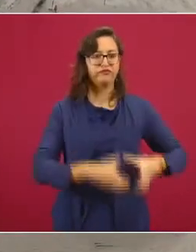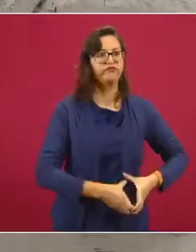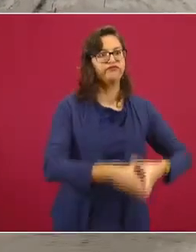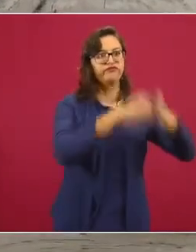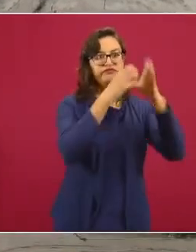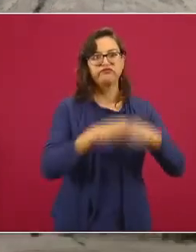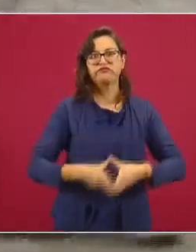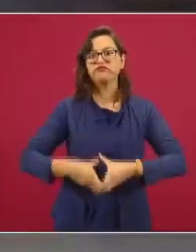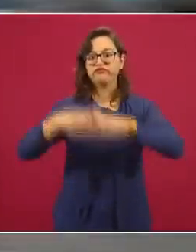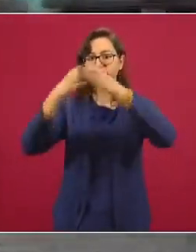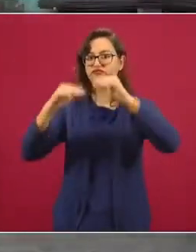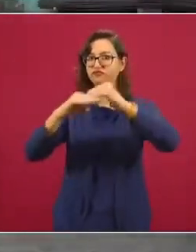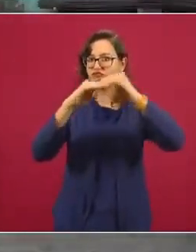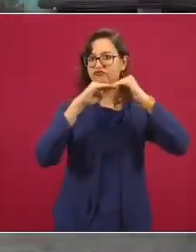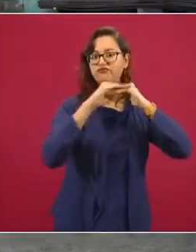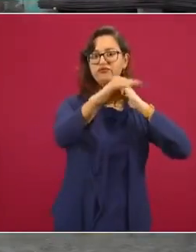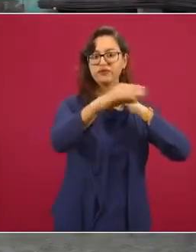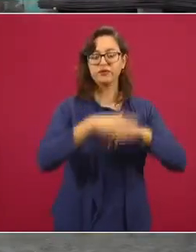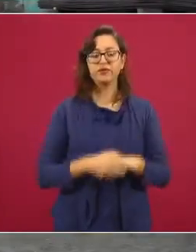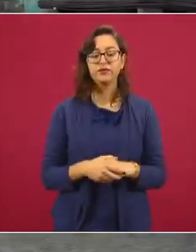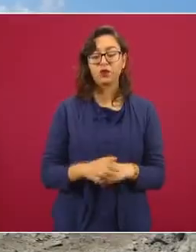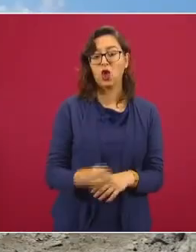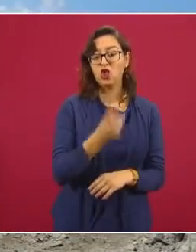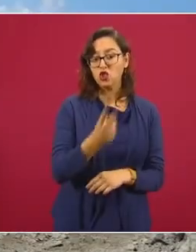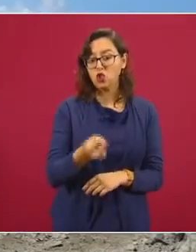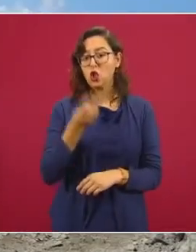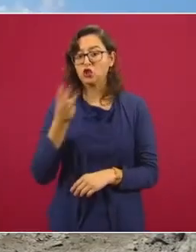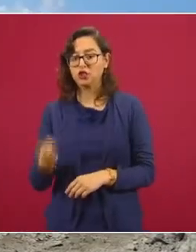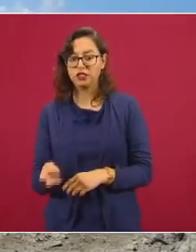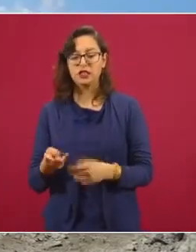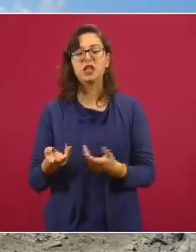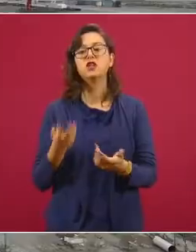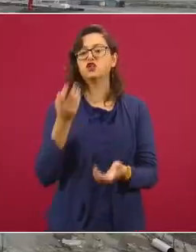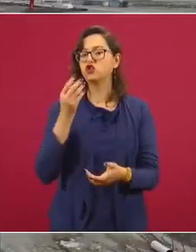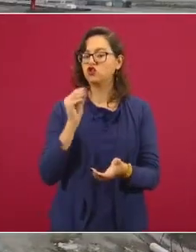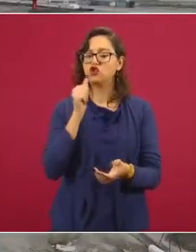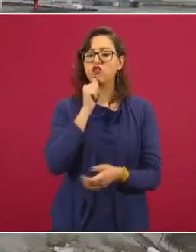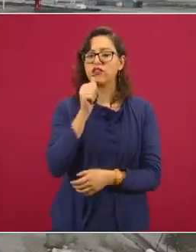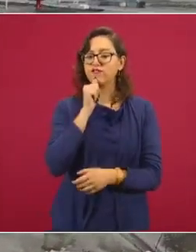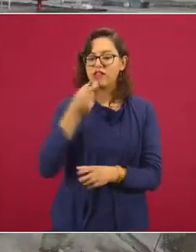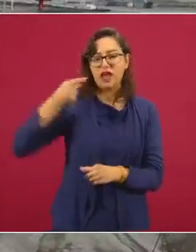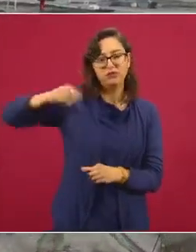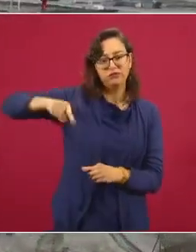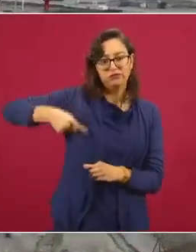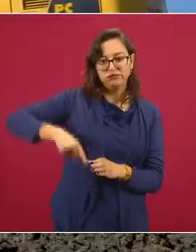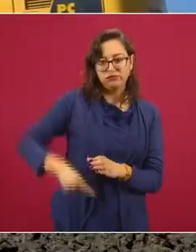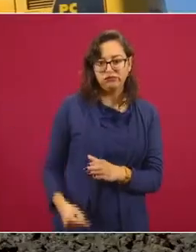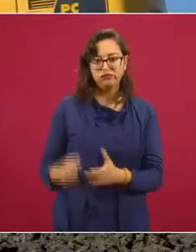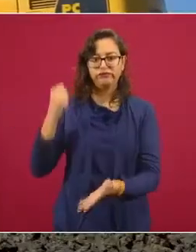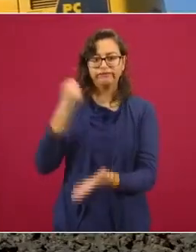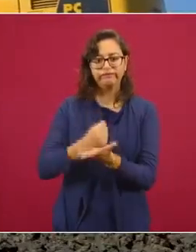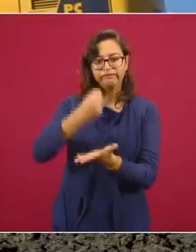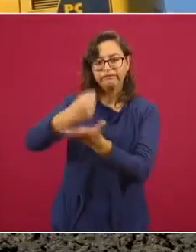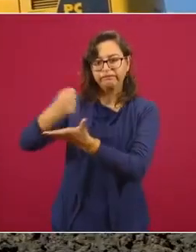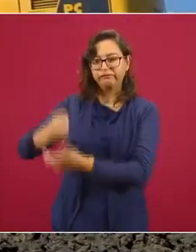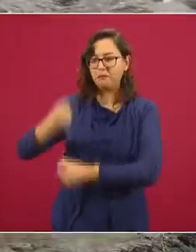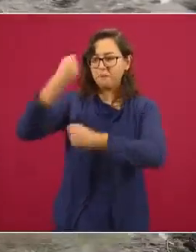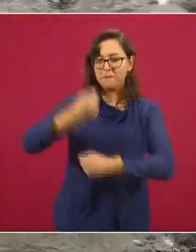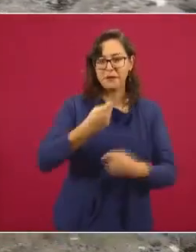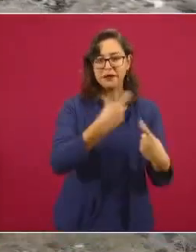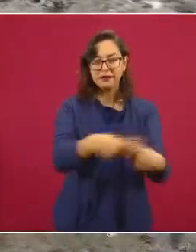traves y racks. Los paquetes 2 y 3 continúan en su fase de pilotaje con un avance de 64% y